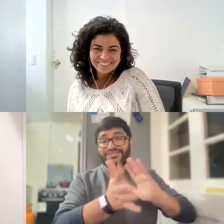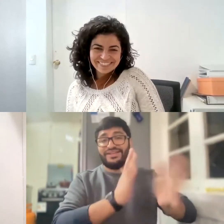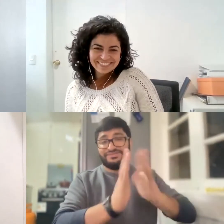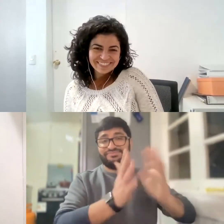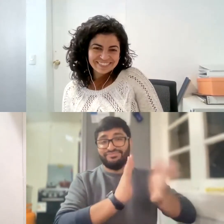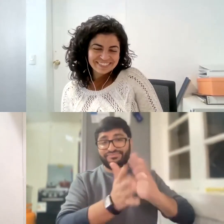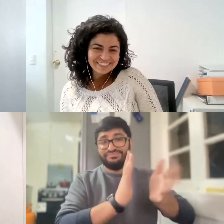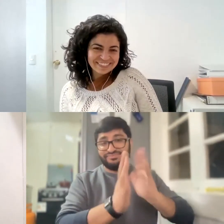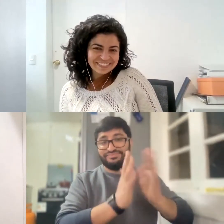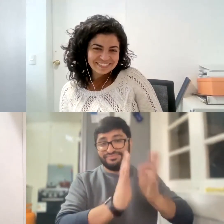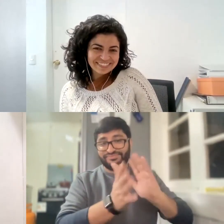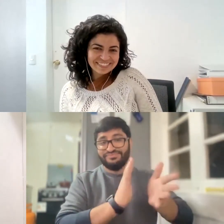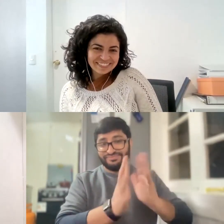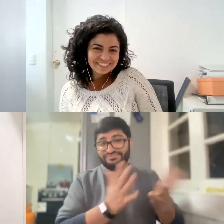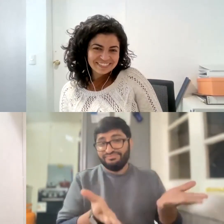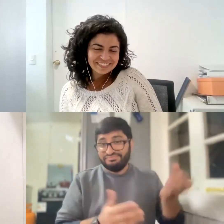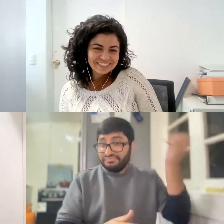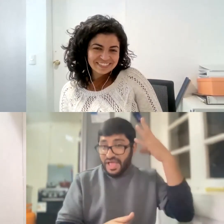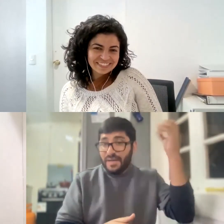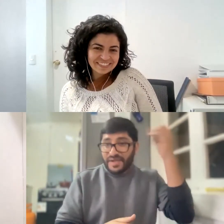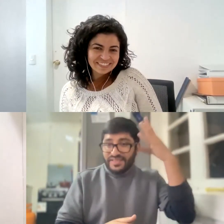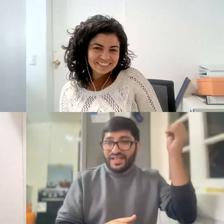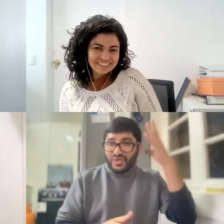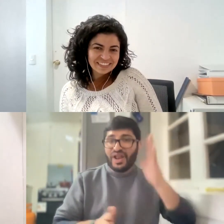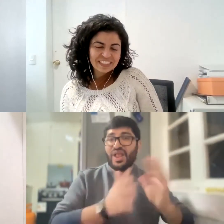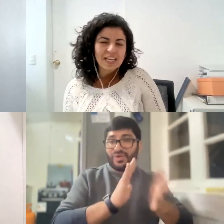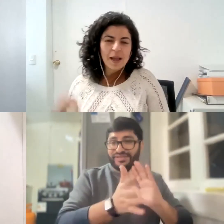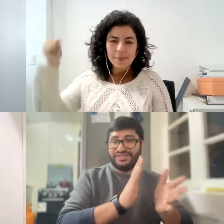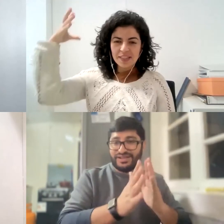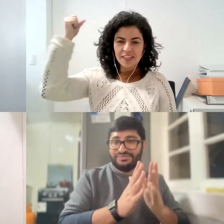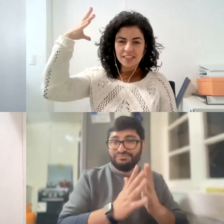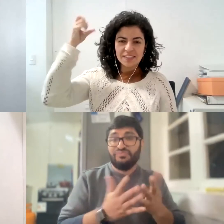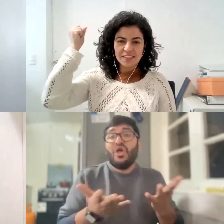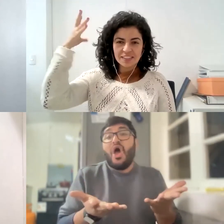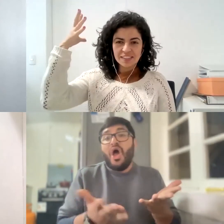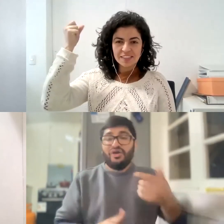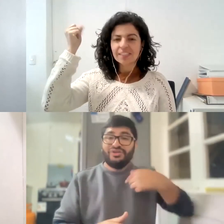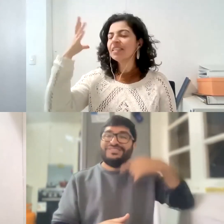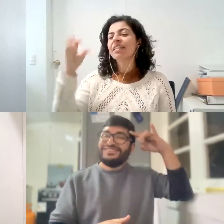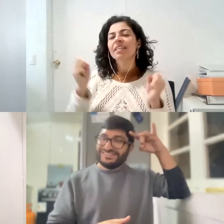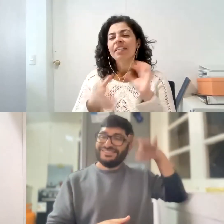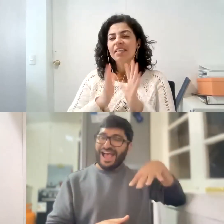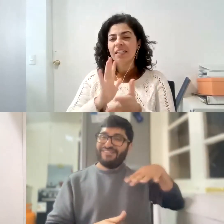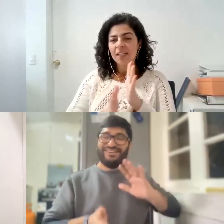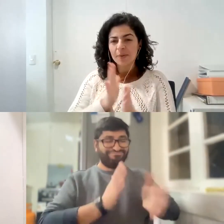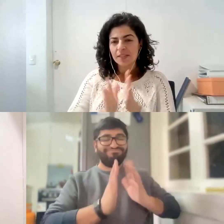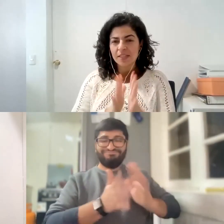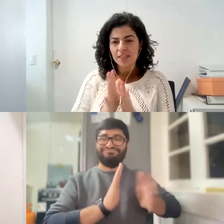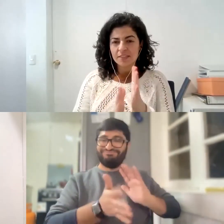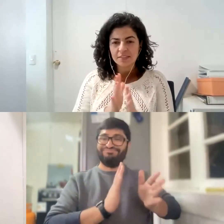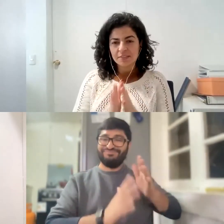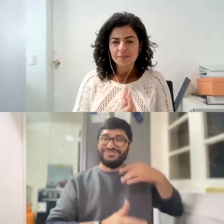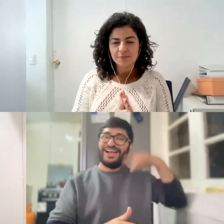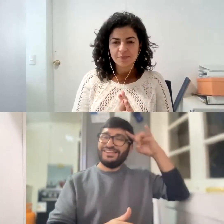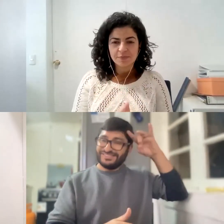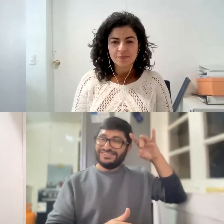Yo quiero aprender lengua de señas. Eso, aprender lengua de señas. O yo